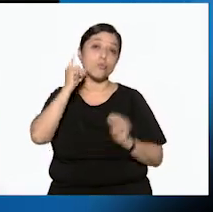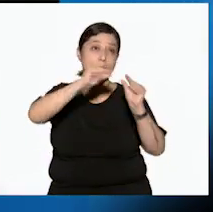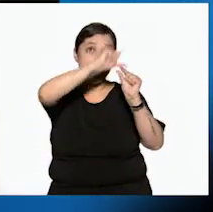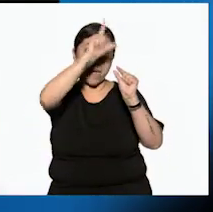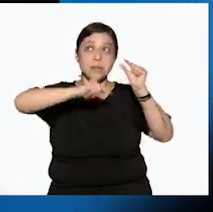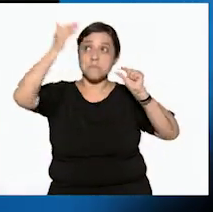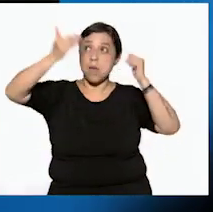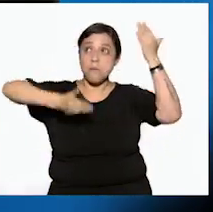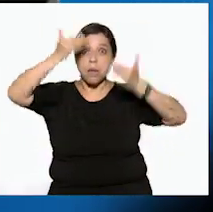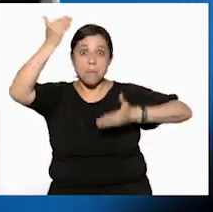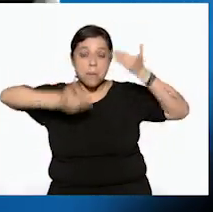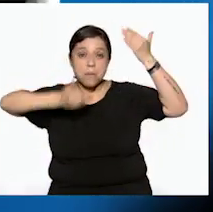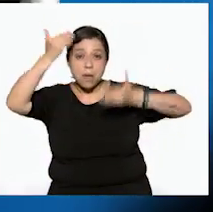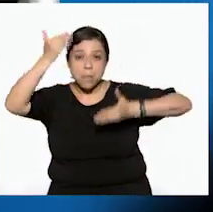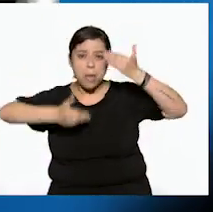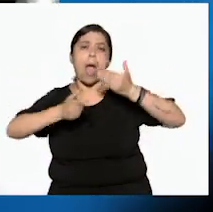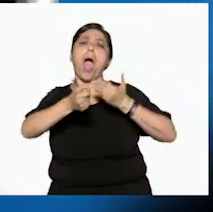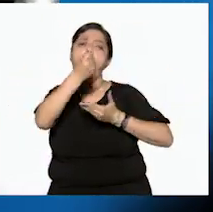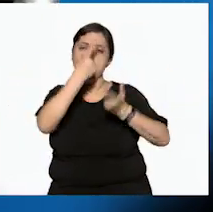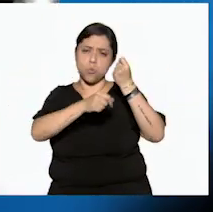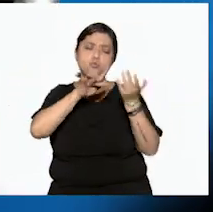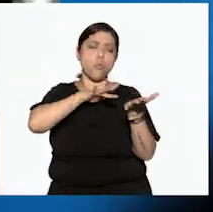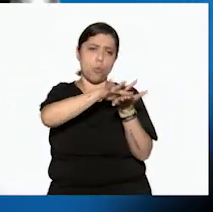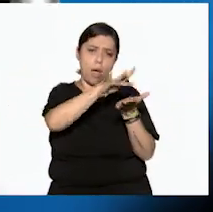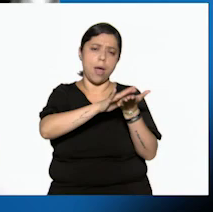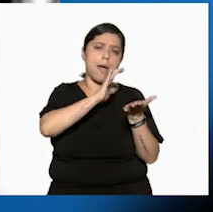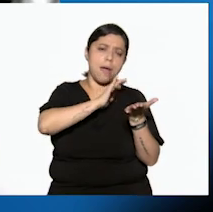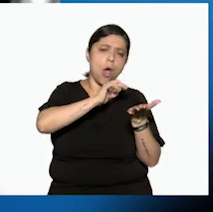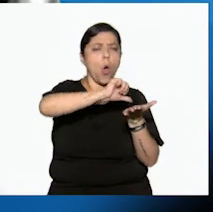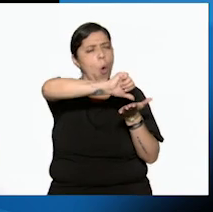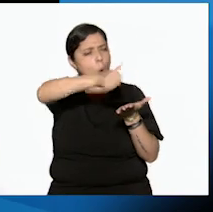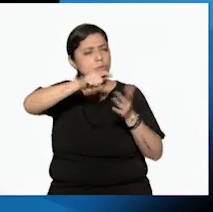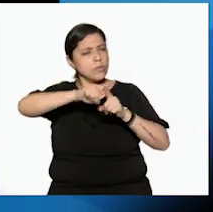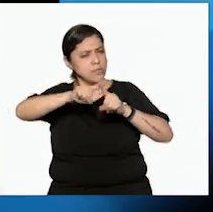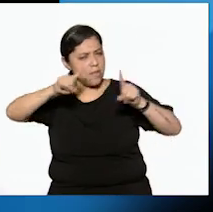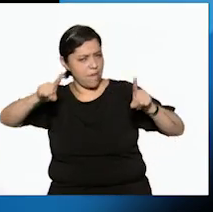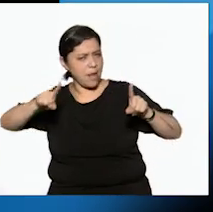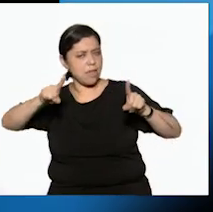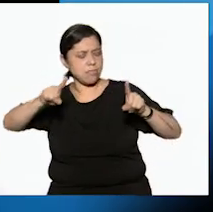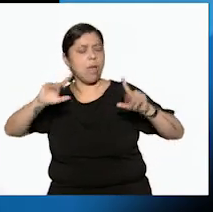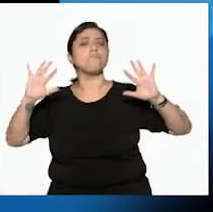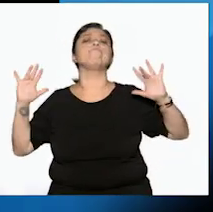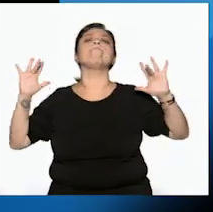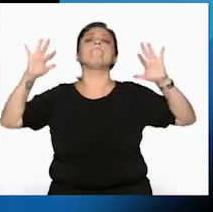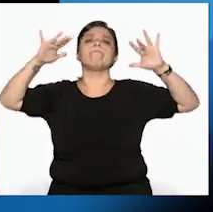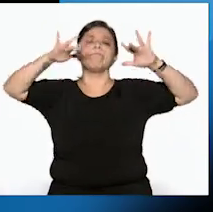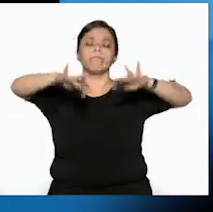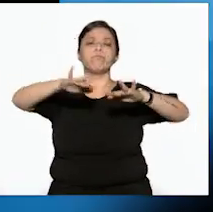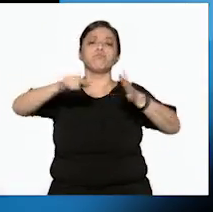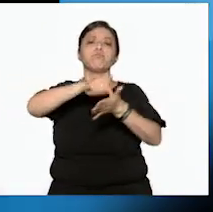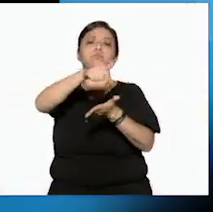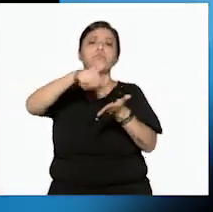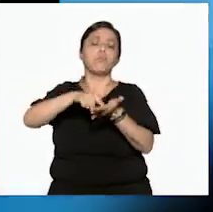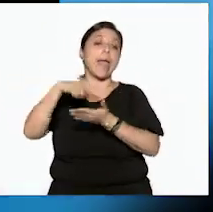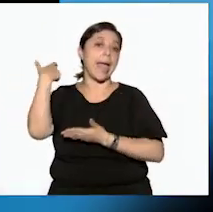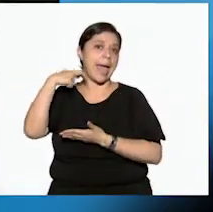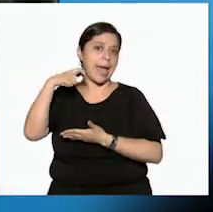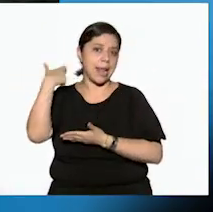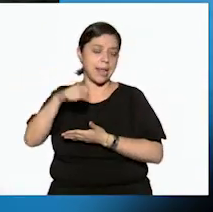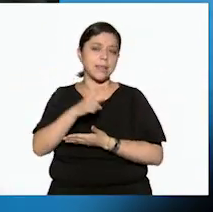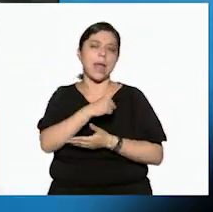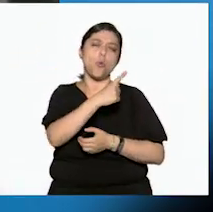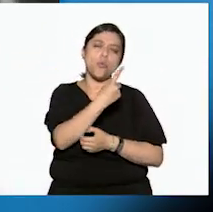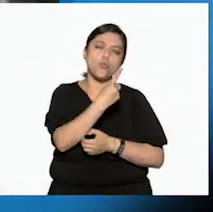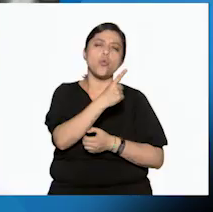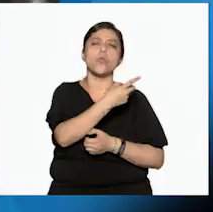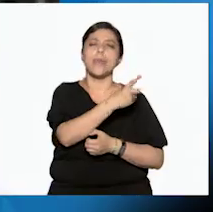país, algunos afines a Carranza y otros más radicales, se reunieron en la ciudad de Querétaro entre el 1 de diciembre